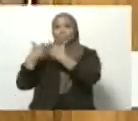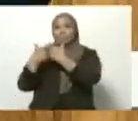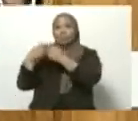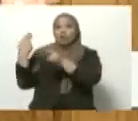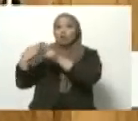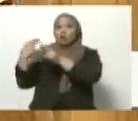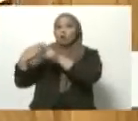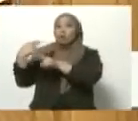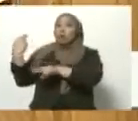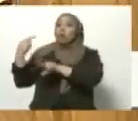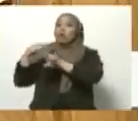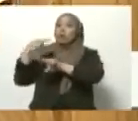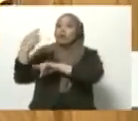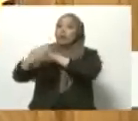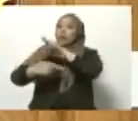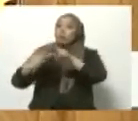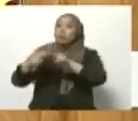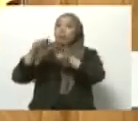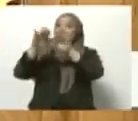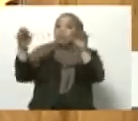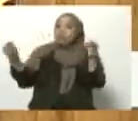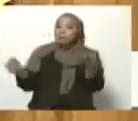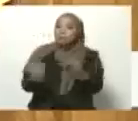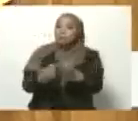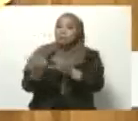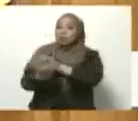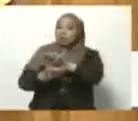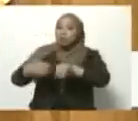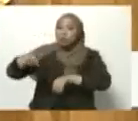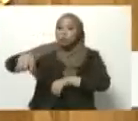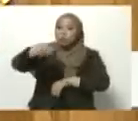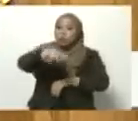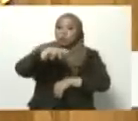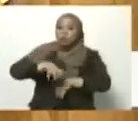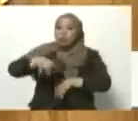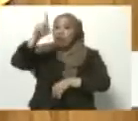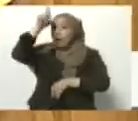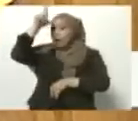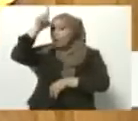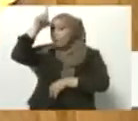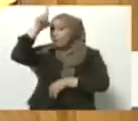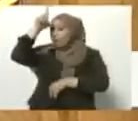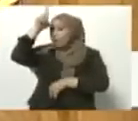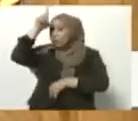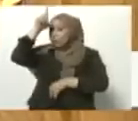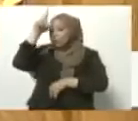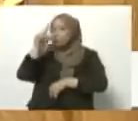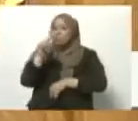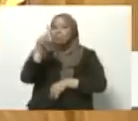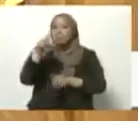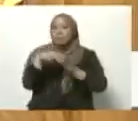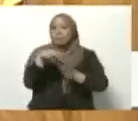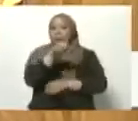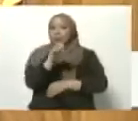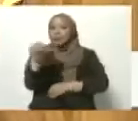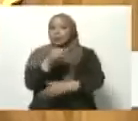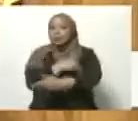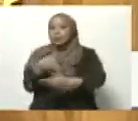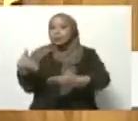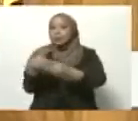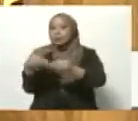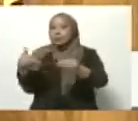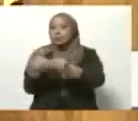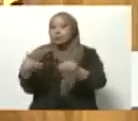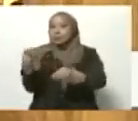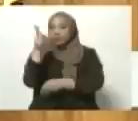para la humanidad, los países que crearon el rearme de Alemania y Japón como nunca antes. 100.000 millones de dólares va a usar solo este